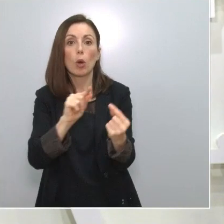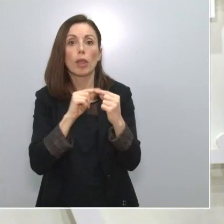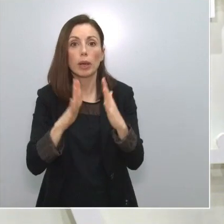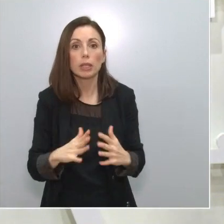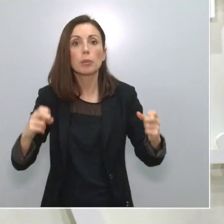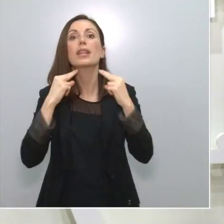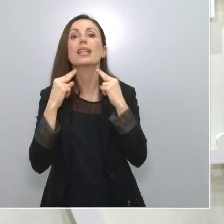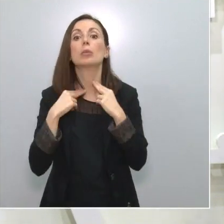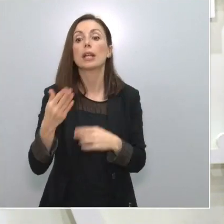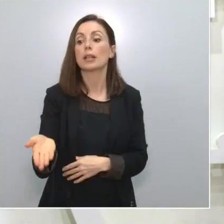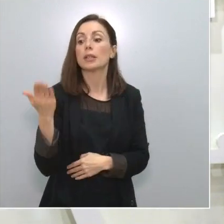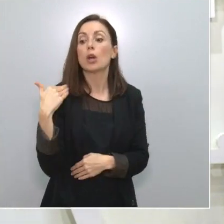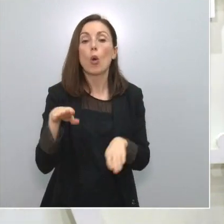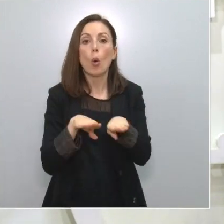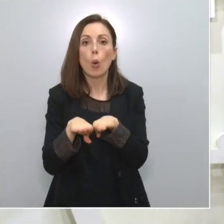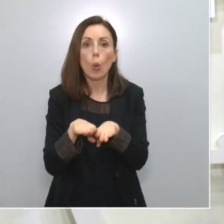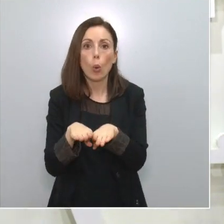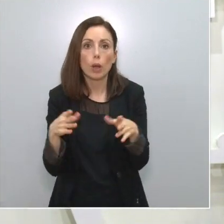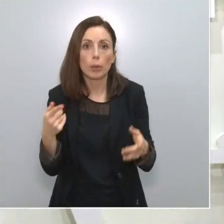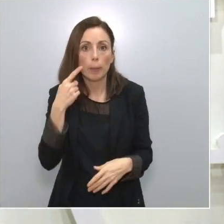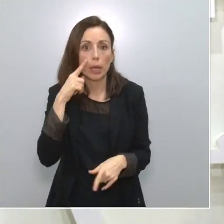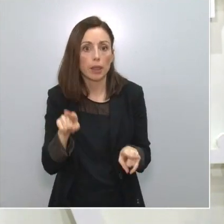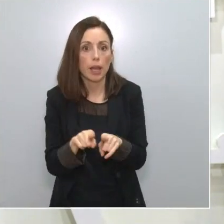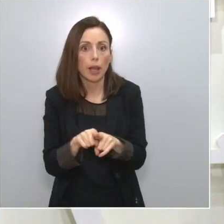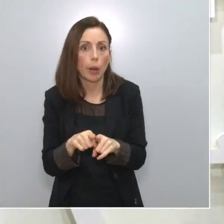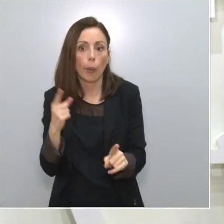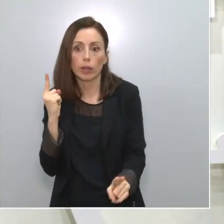Diputados el pasado jueves parecía la oposición de